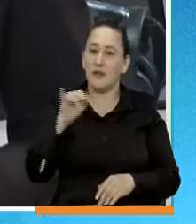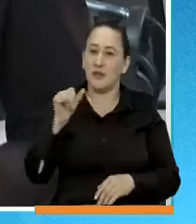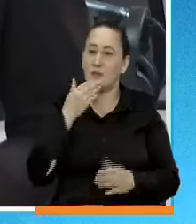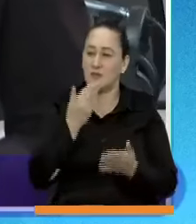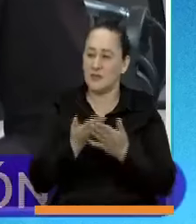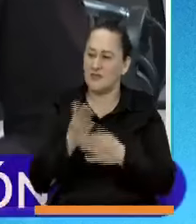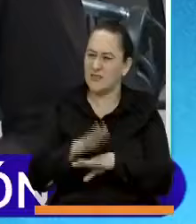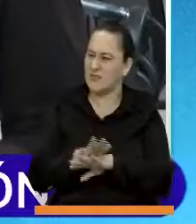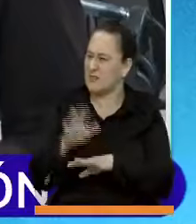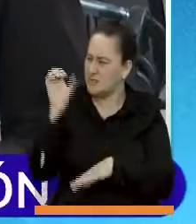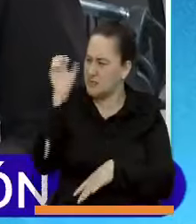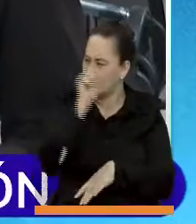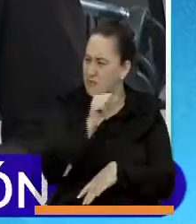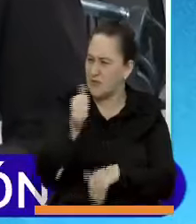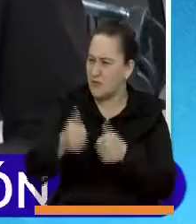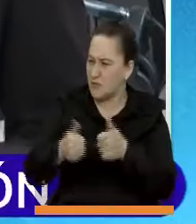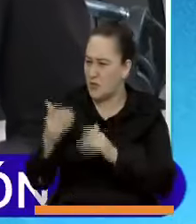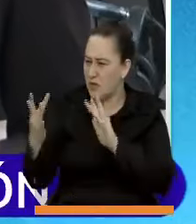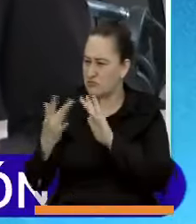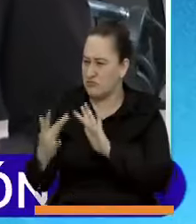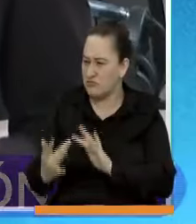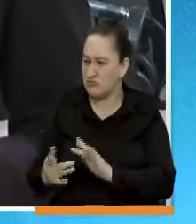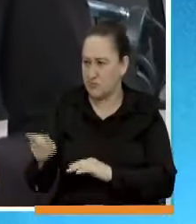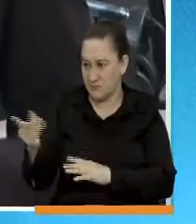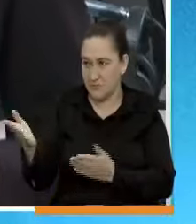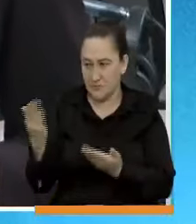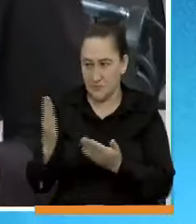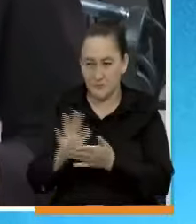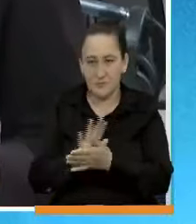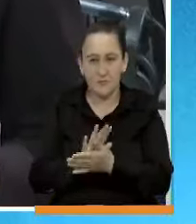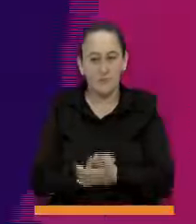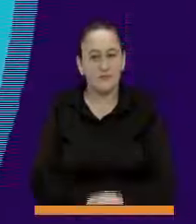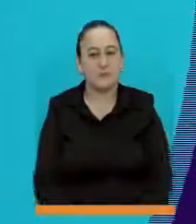tardes. ¿Cuáles fueron esas inconsistencias encontradas? Adelante.